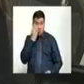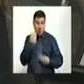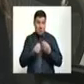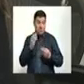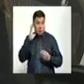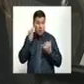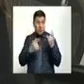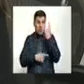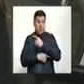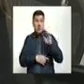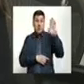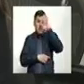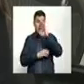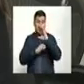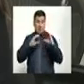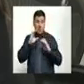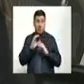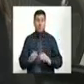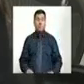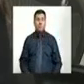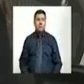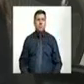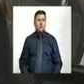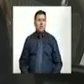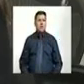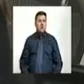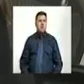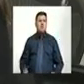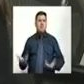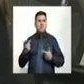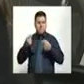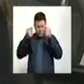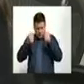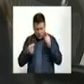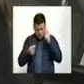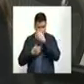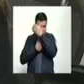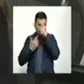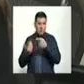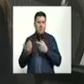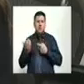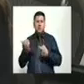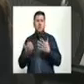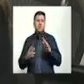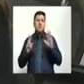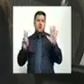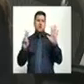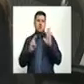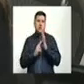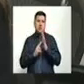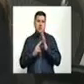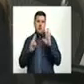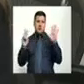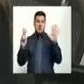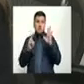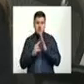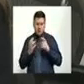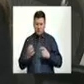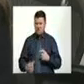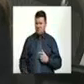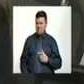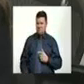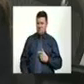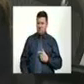haciendo hoy en el departamento del Cauca, porque según las cuentas del gobierno, las FARC van a entregar 7.000 armas y a uno le queda